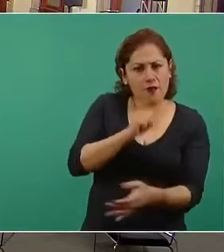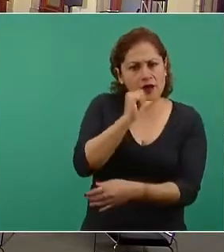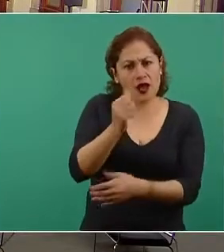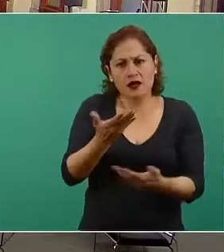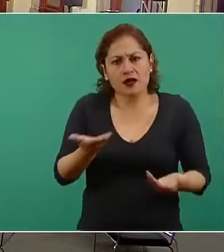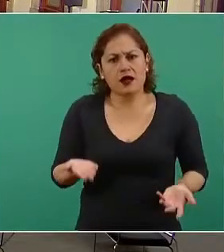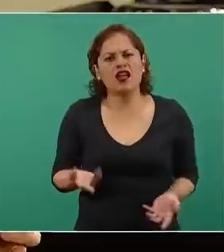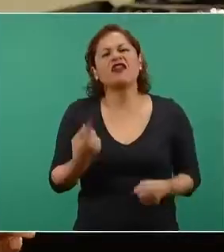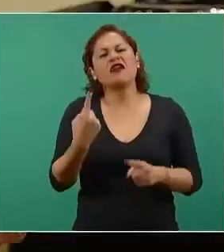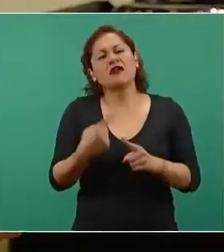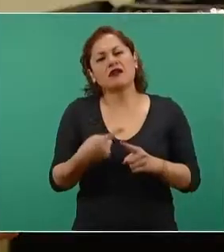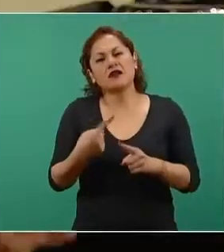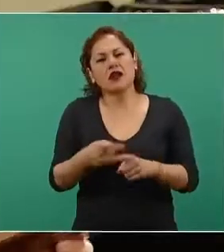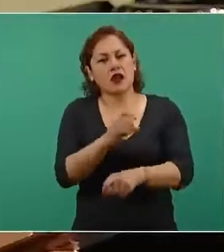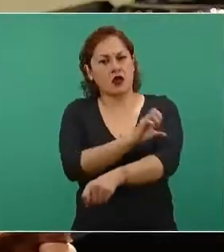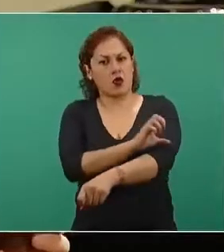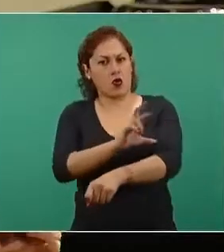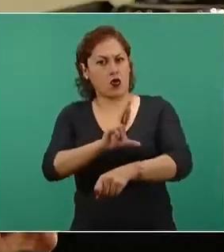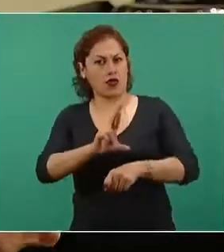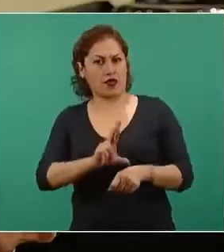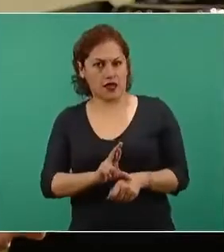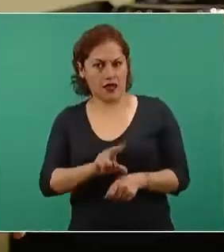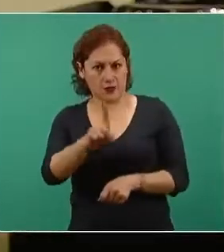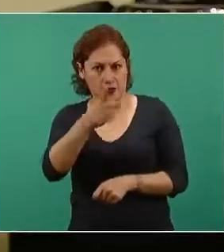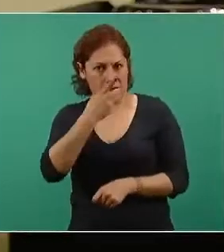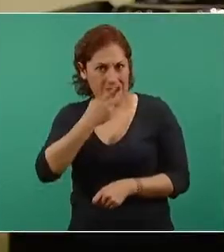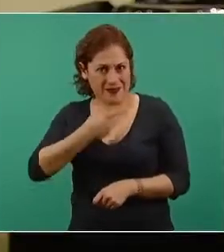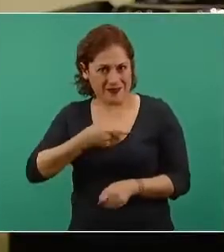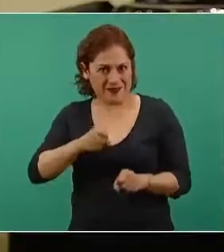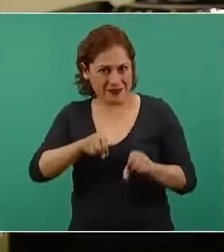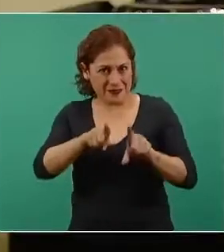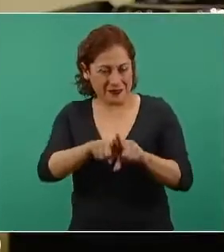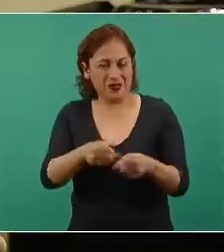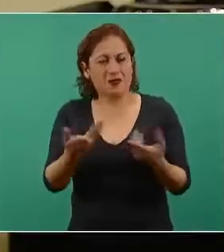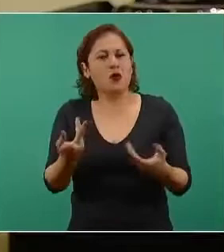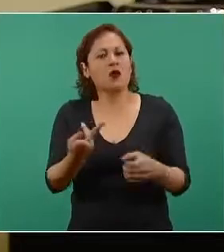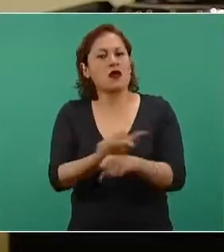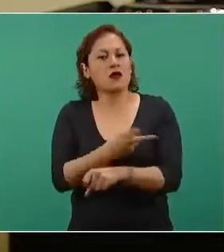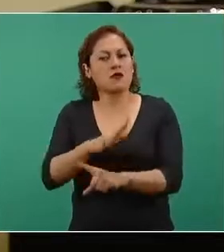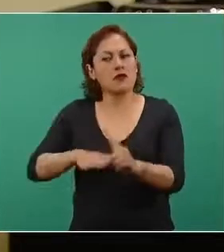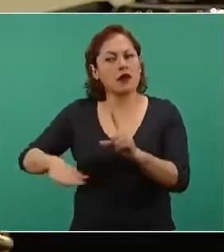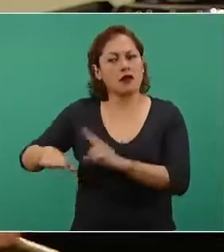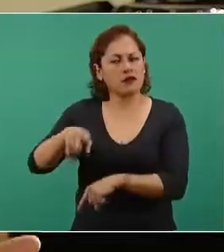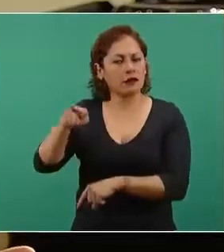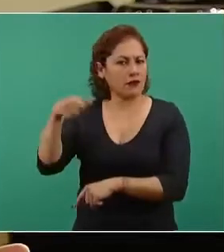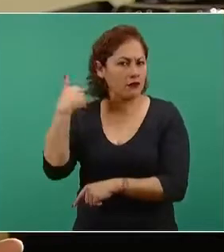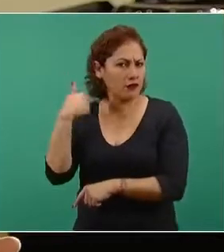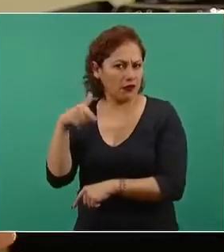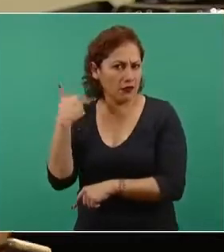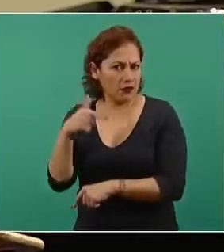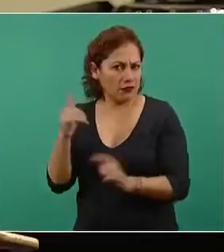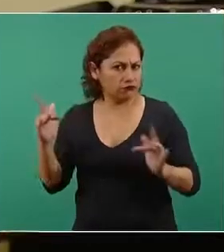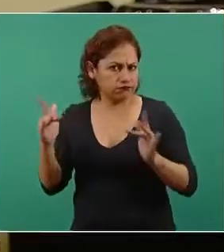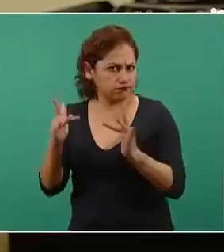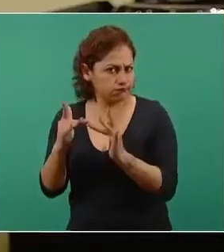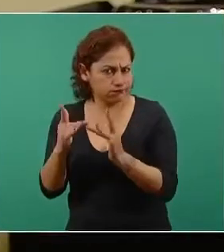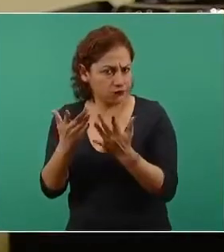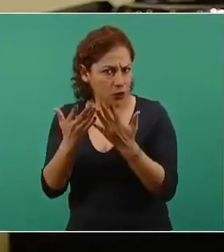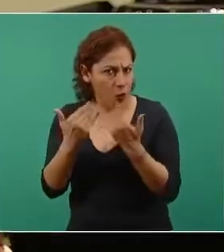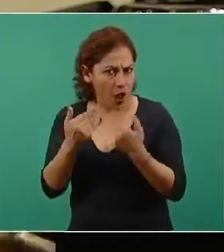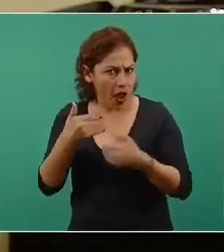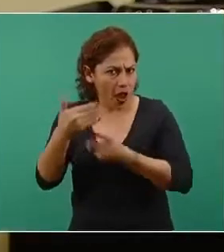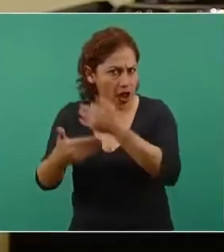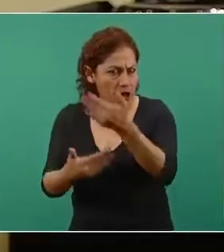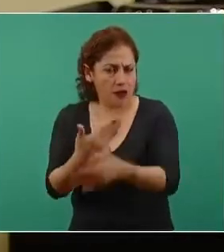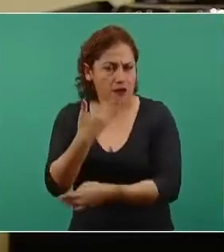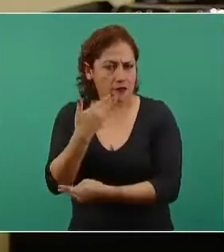el coordinador estatal de la Brigada Correcaminos no está funcionando con las autoridades locales,